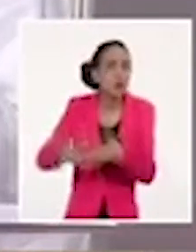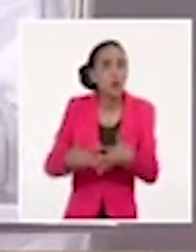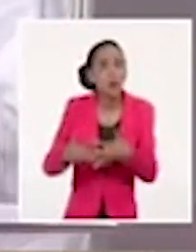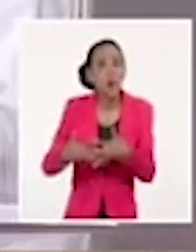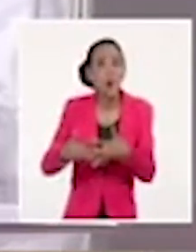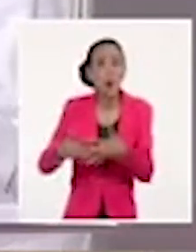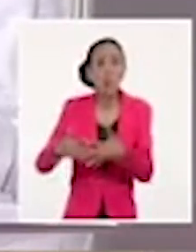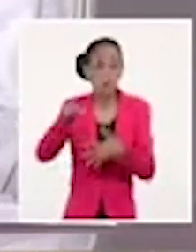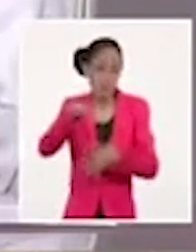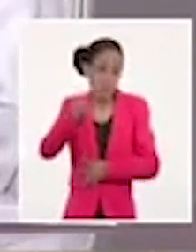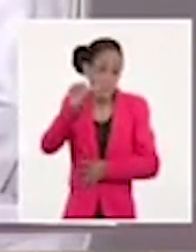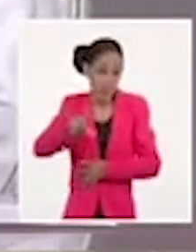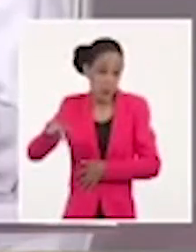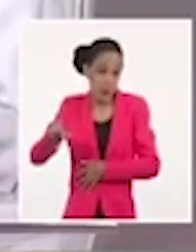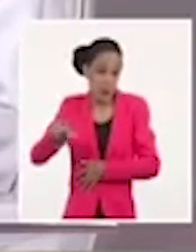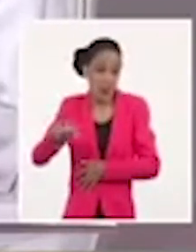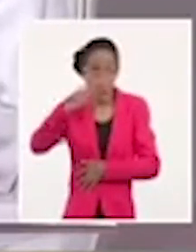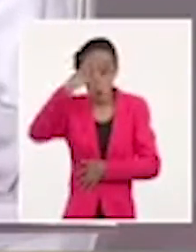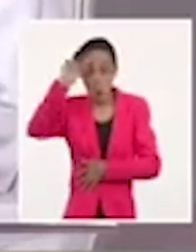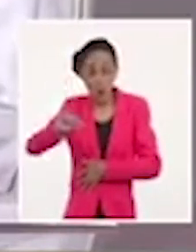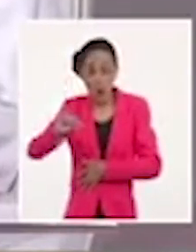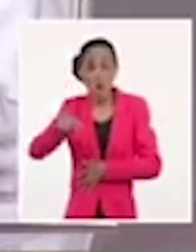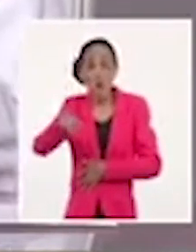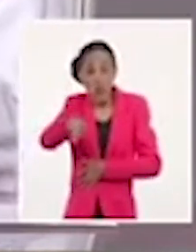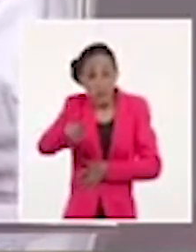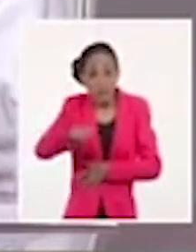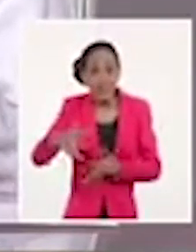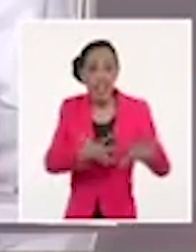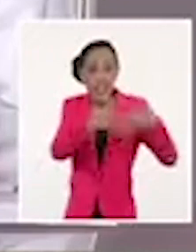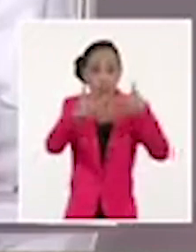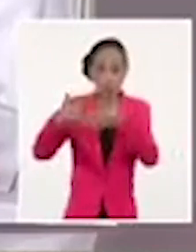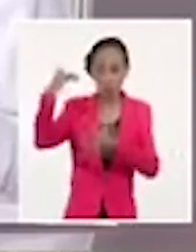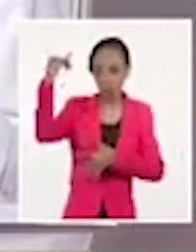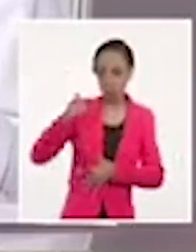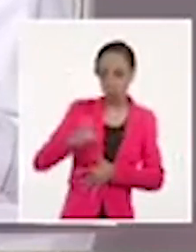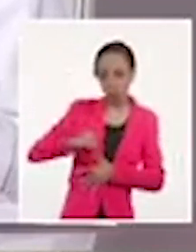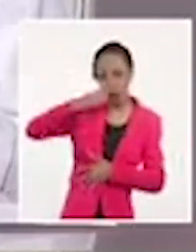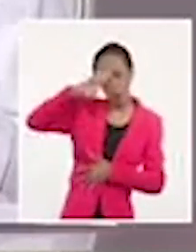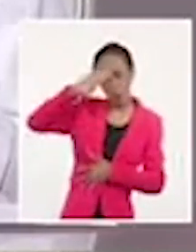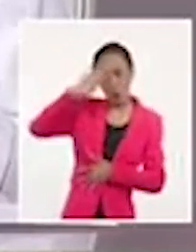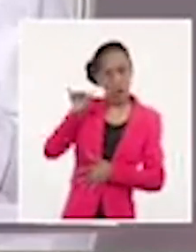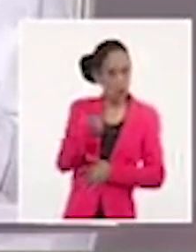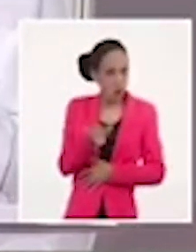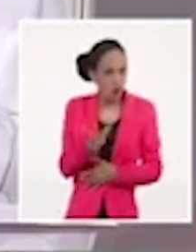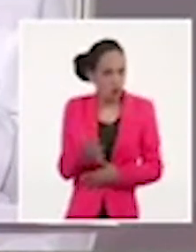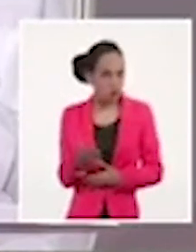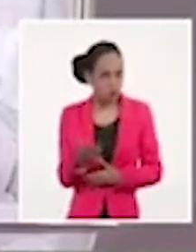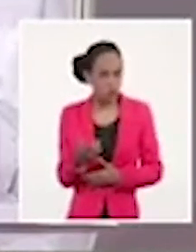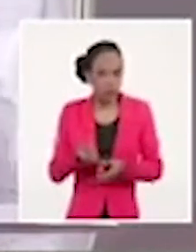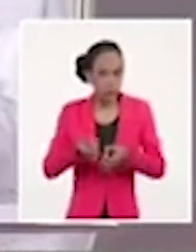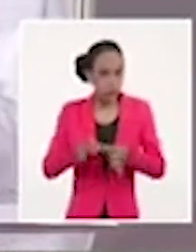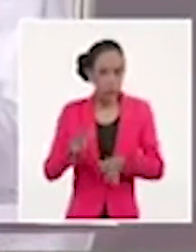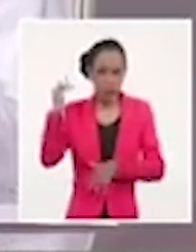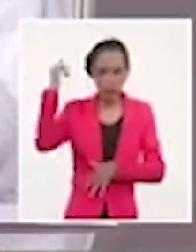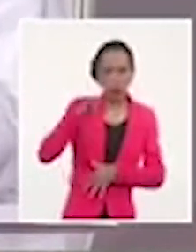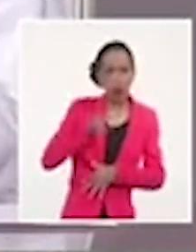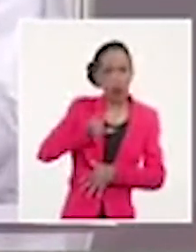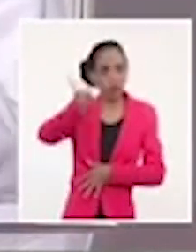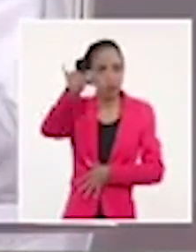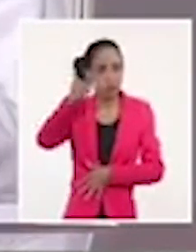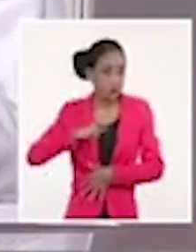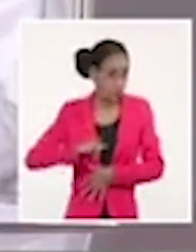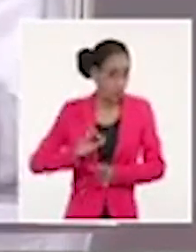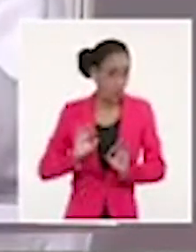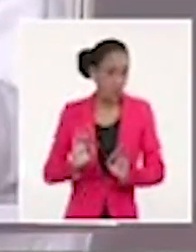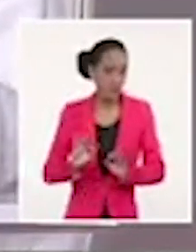país donde los perseguidos los maltratados los los los que huyen de